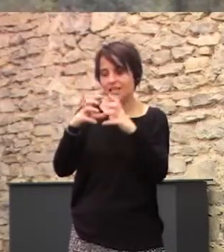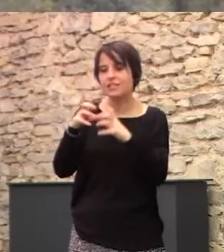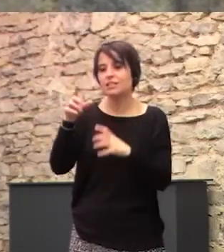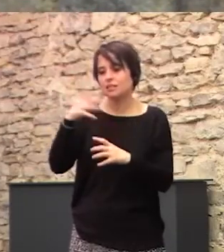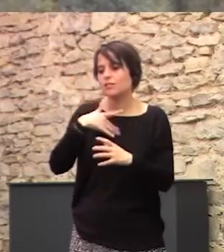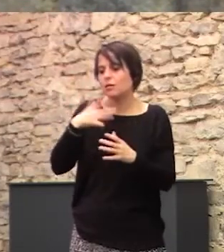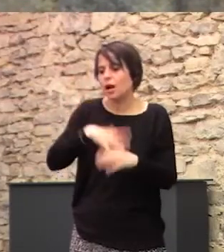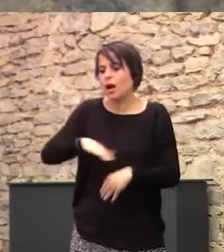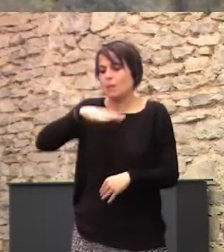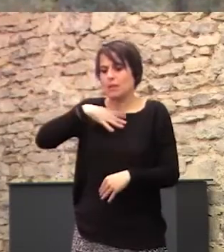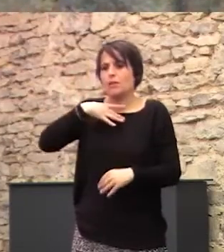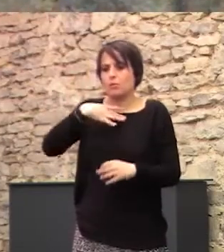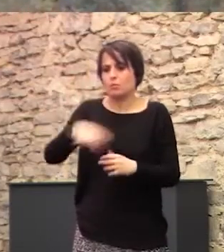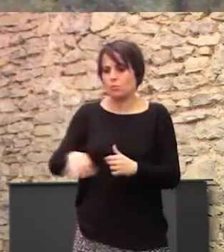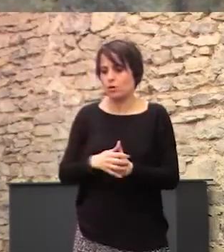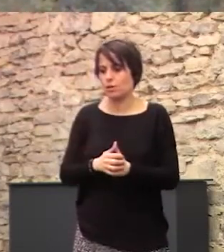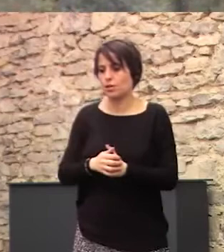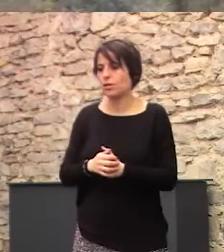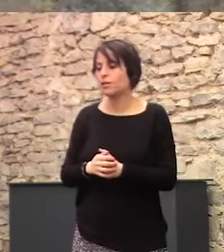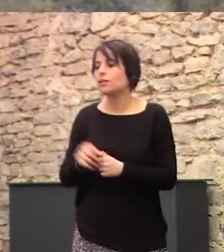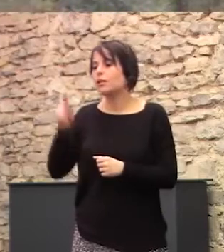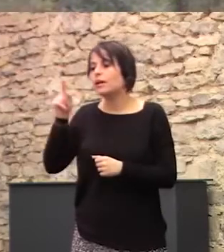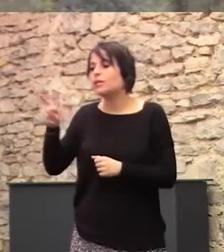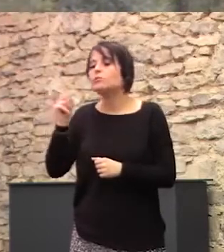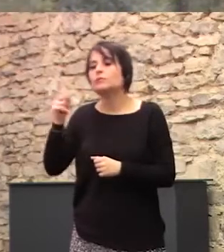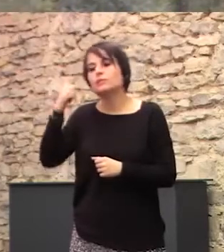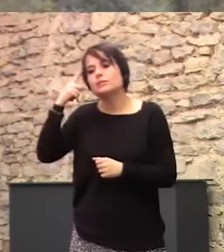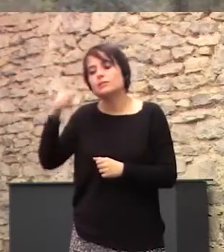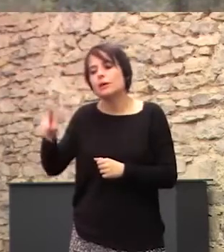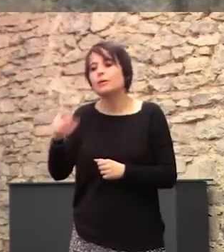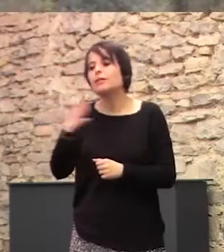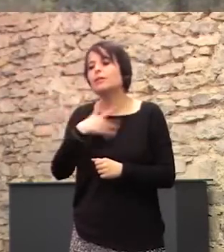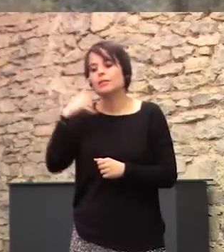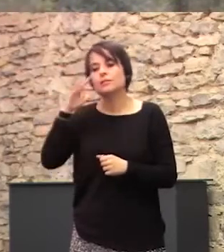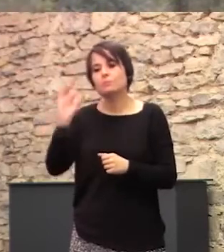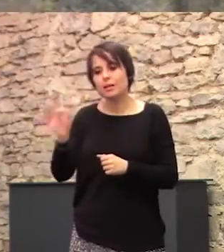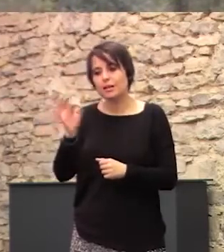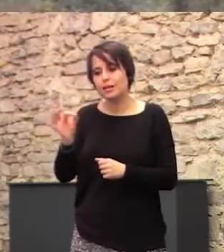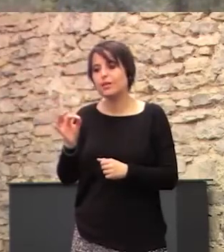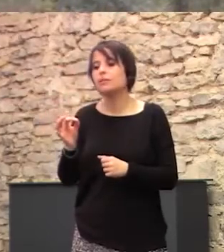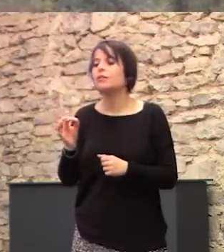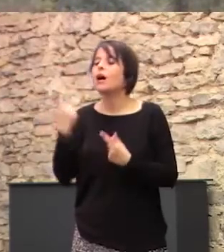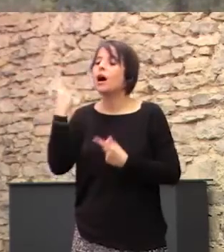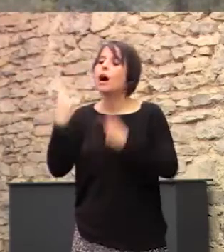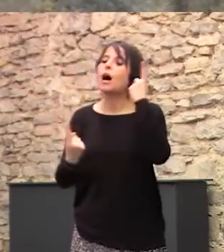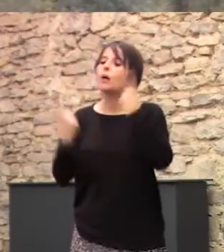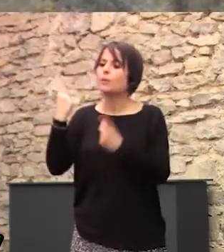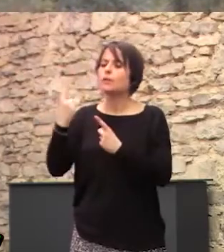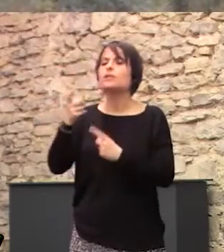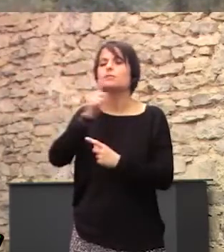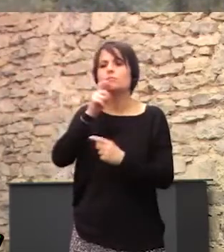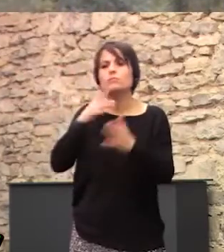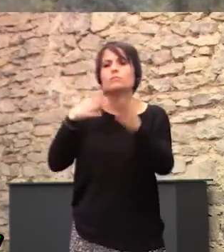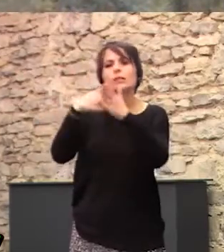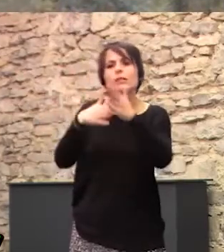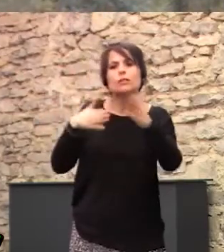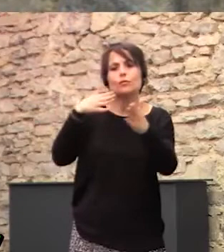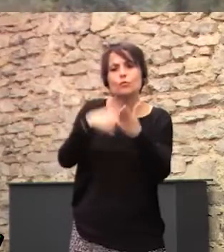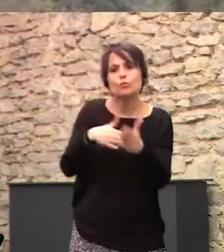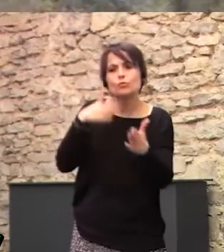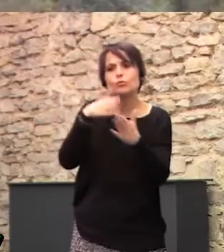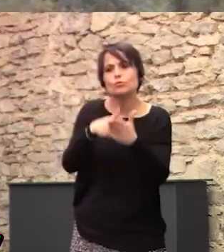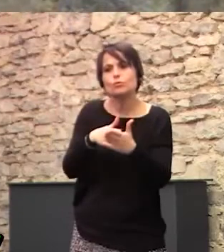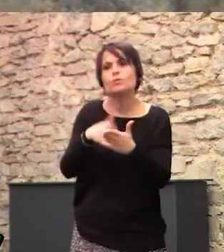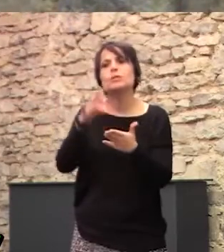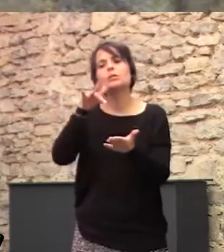para hacerlo. Entonces, es solo saber las mujeres. Es verdad que a veces tienen muchas dificultades para estar en